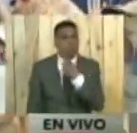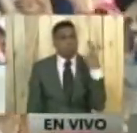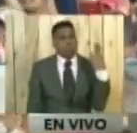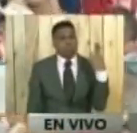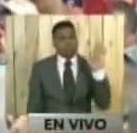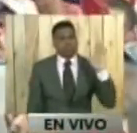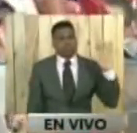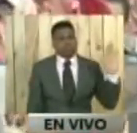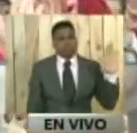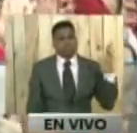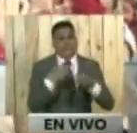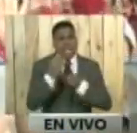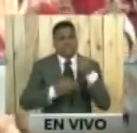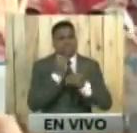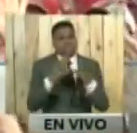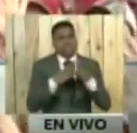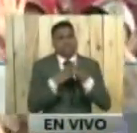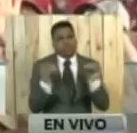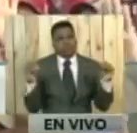hacer todo lo posible